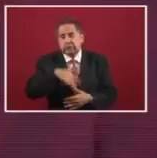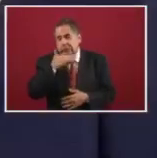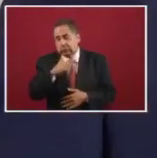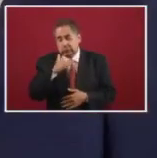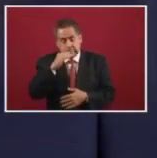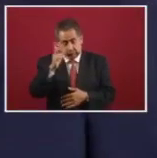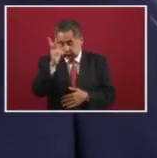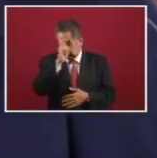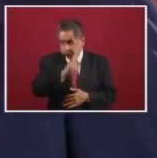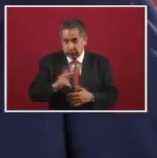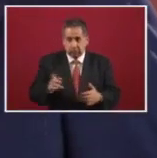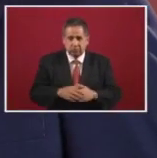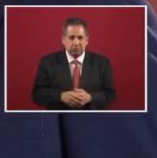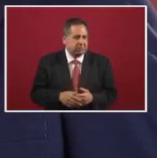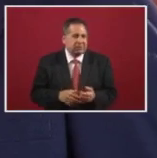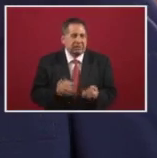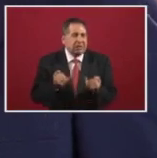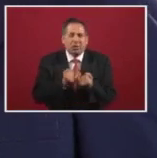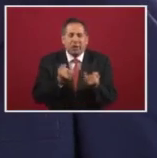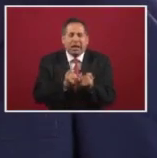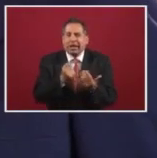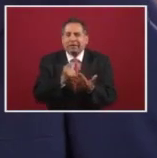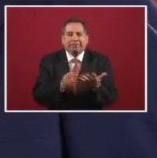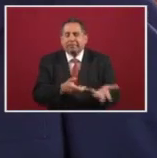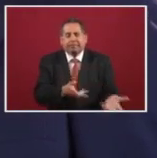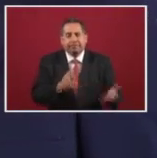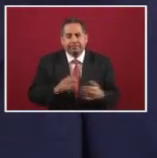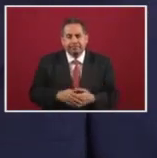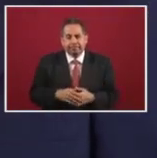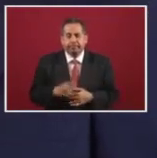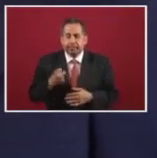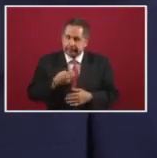como en todo. Entonces estamos